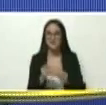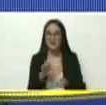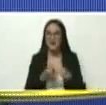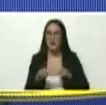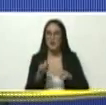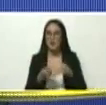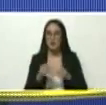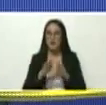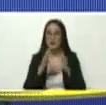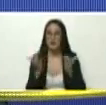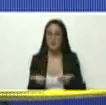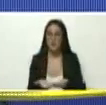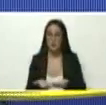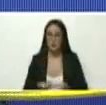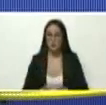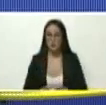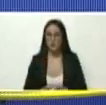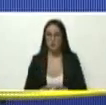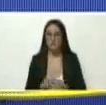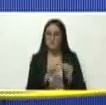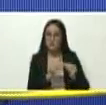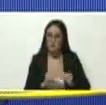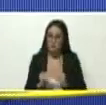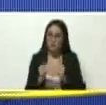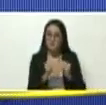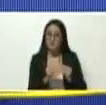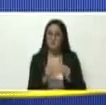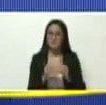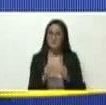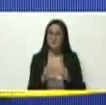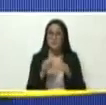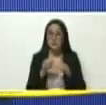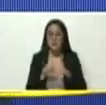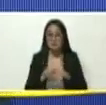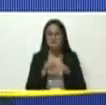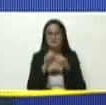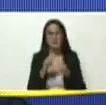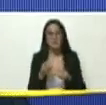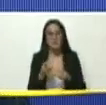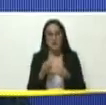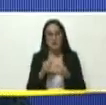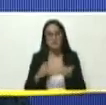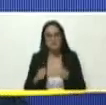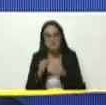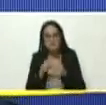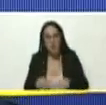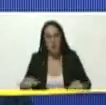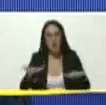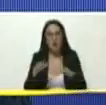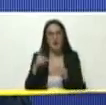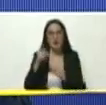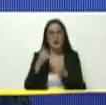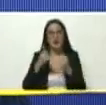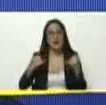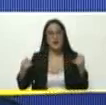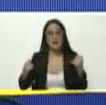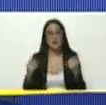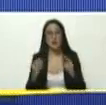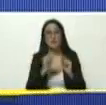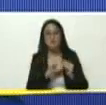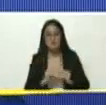económica de la humanidad, de la recuperación del abastecimiento energético y de la recuperación